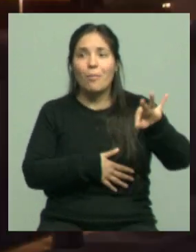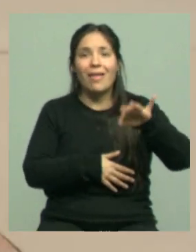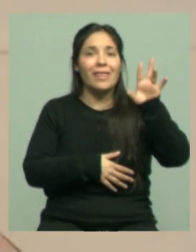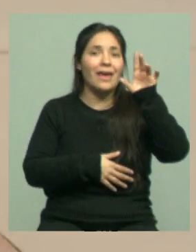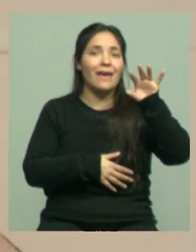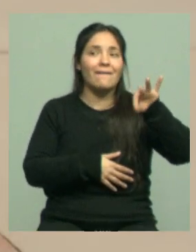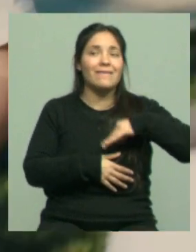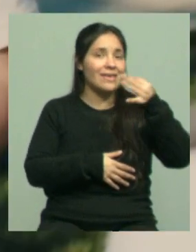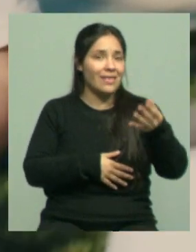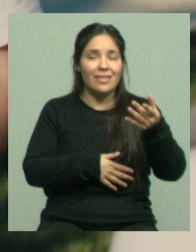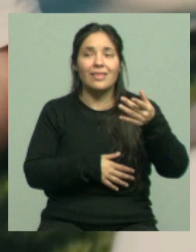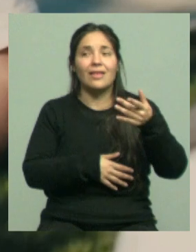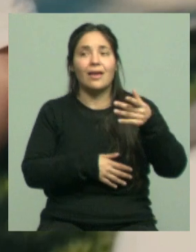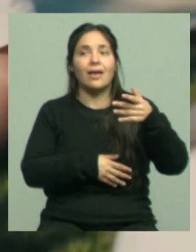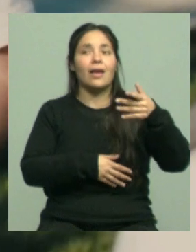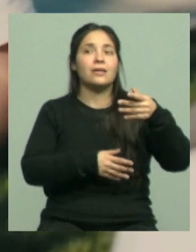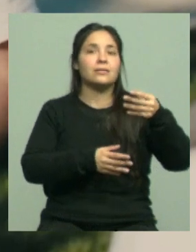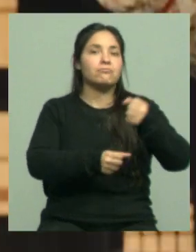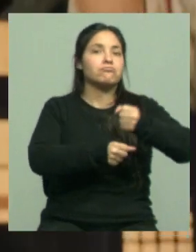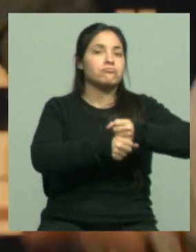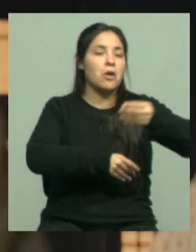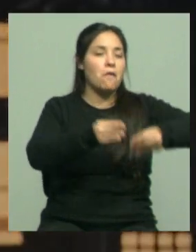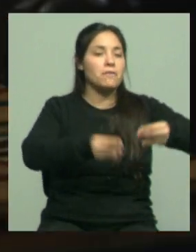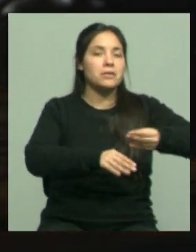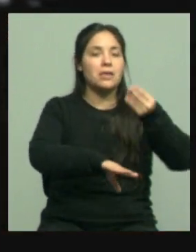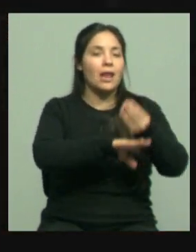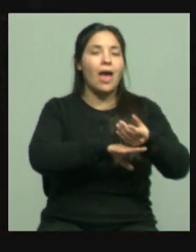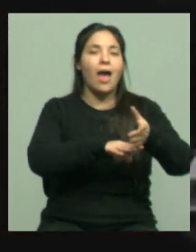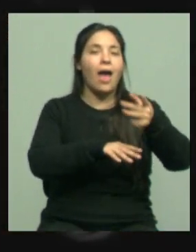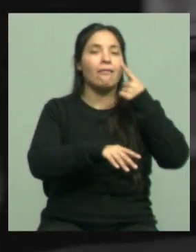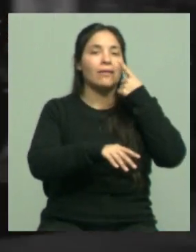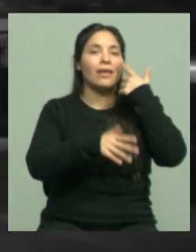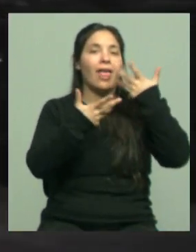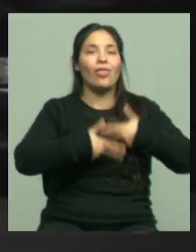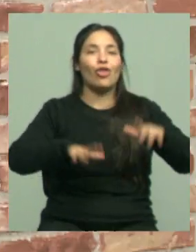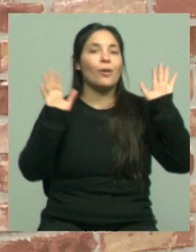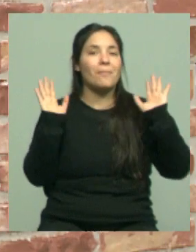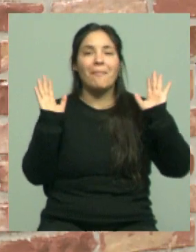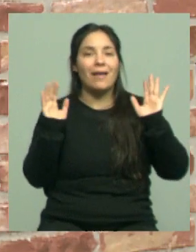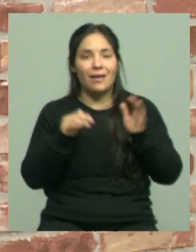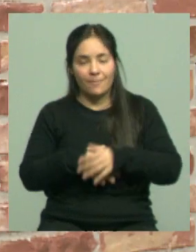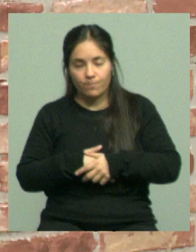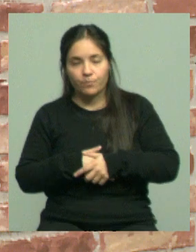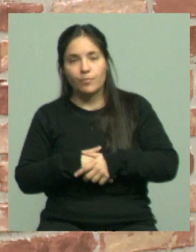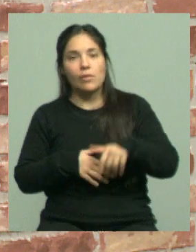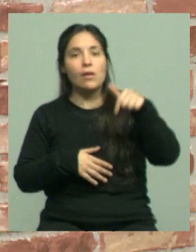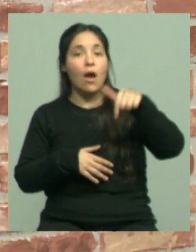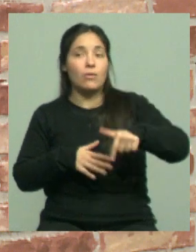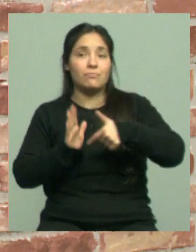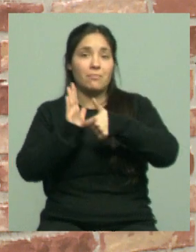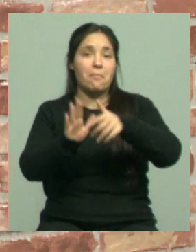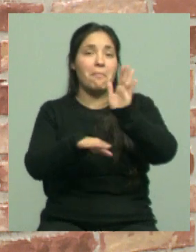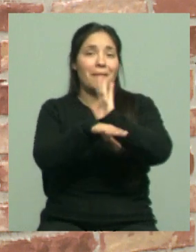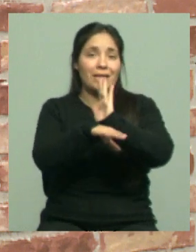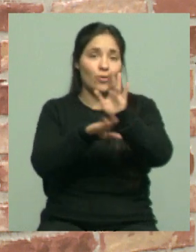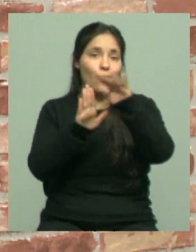de oficina y que tiene la vida resuelta, claro. tal cual. Bueno, muy interesante. Repasamos películas para que a